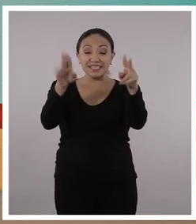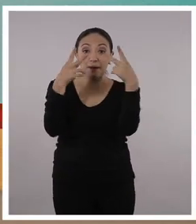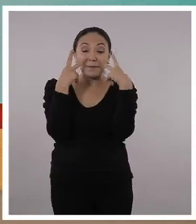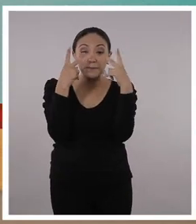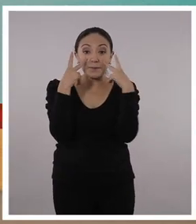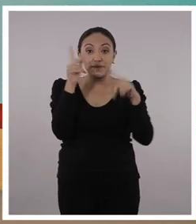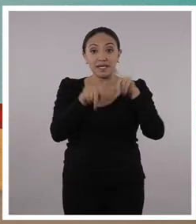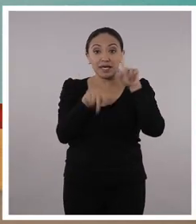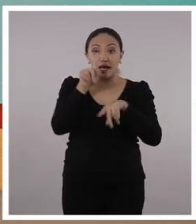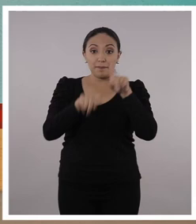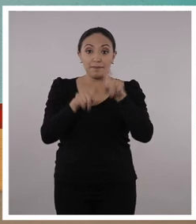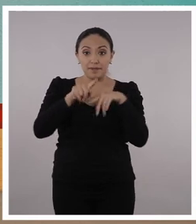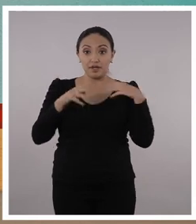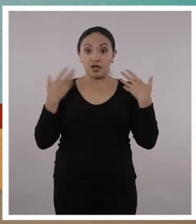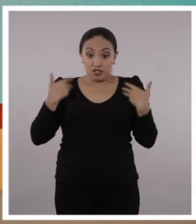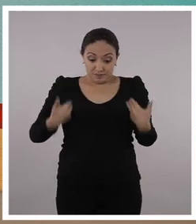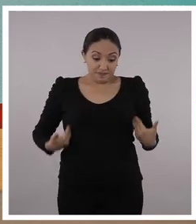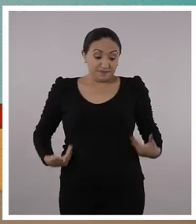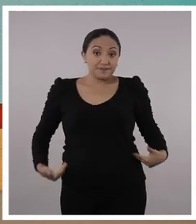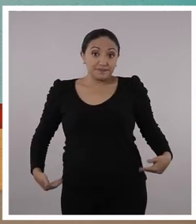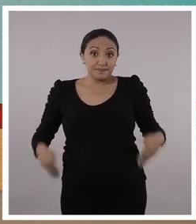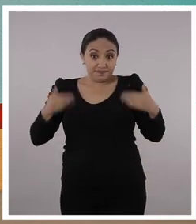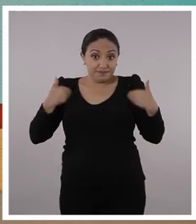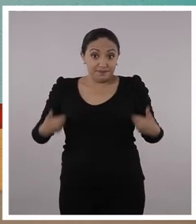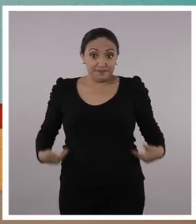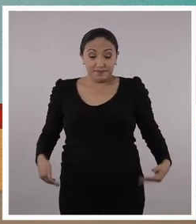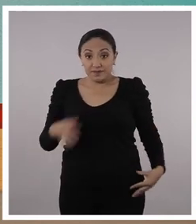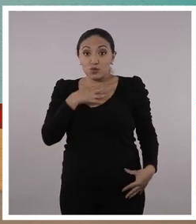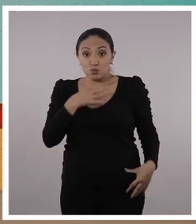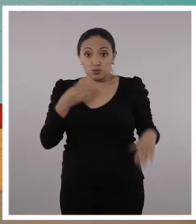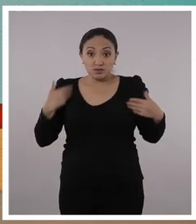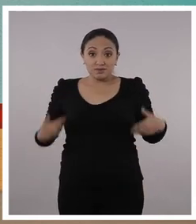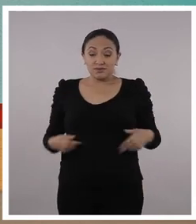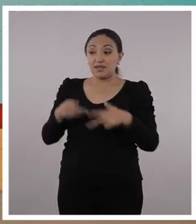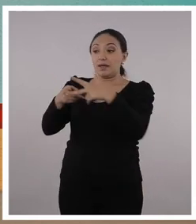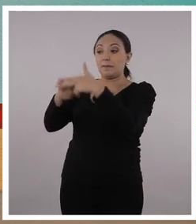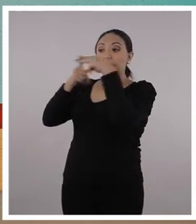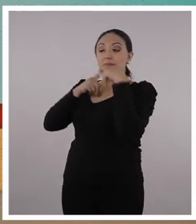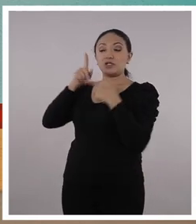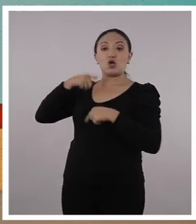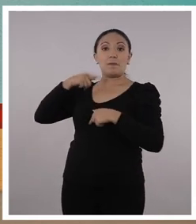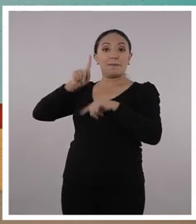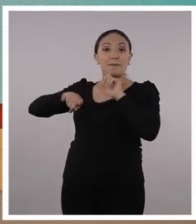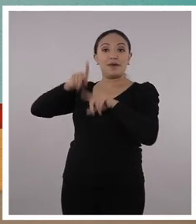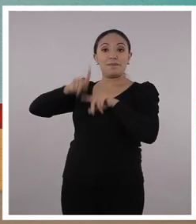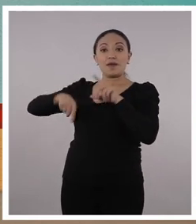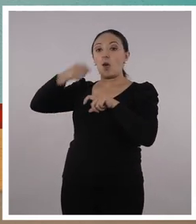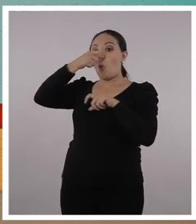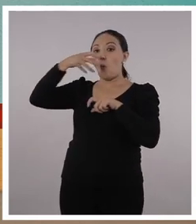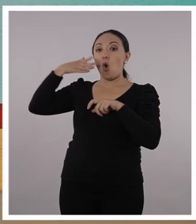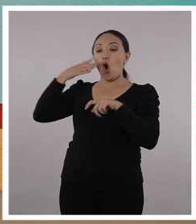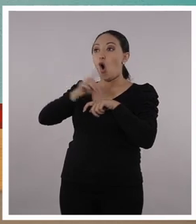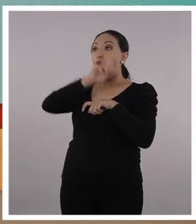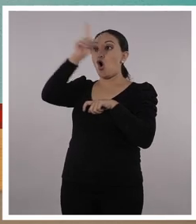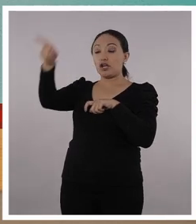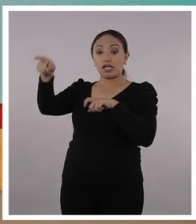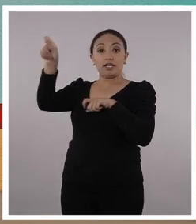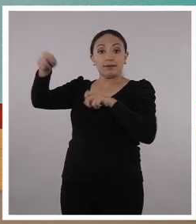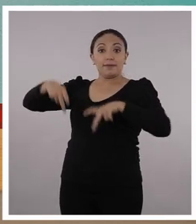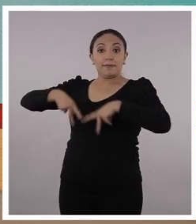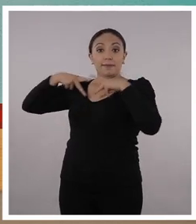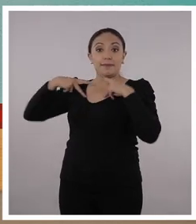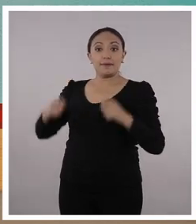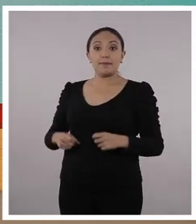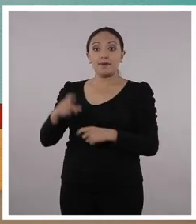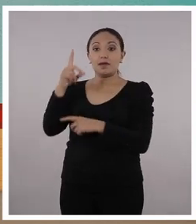¡Miren, amigos y amigas! ¿Les gusta mi vestuario? Me prestó una amiga que vive en la Amazonía, en la selva.